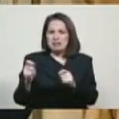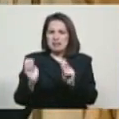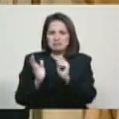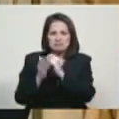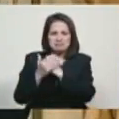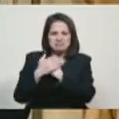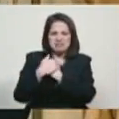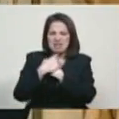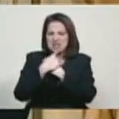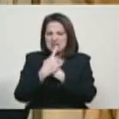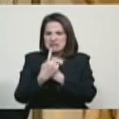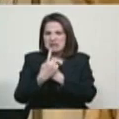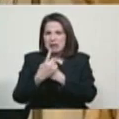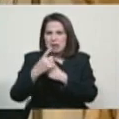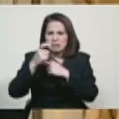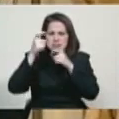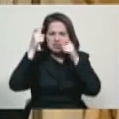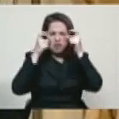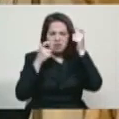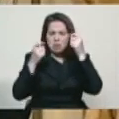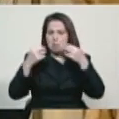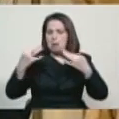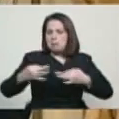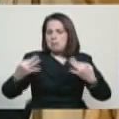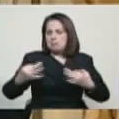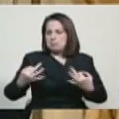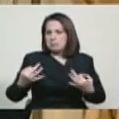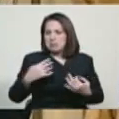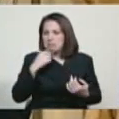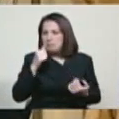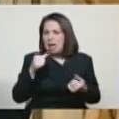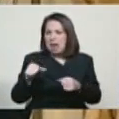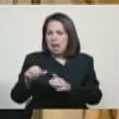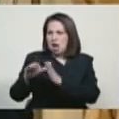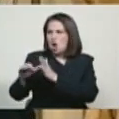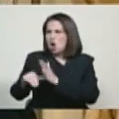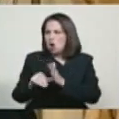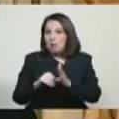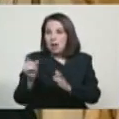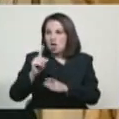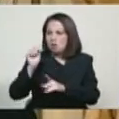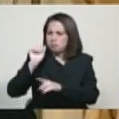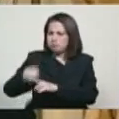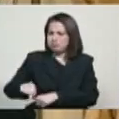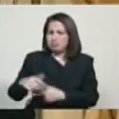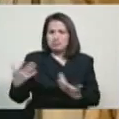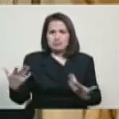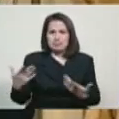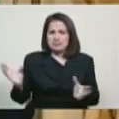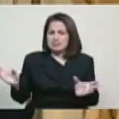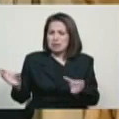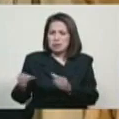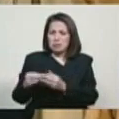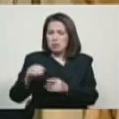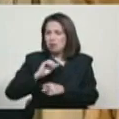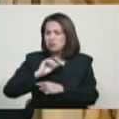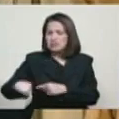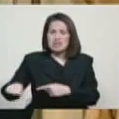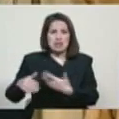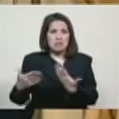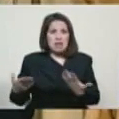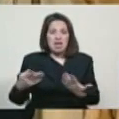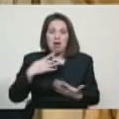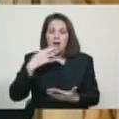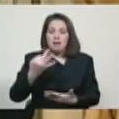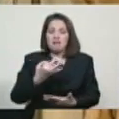disfrazarse de chavismo originario. ¡Qué vulgaridad! ¿Cuántos miles de dólares habrá detrás de esa jugada? ¿Ah?